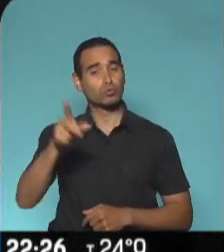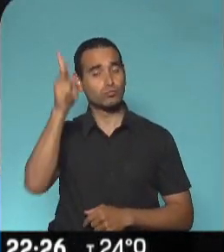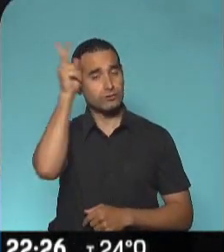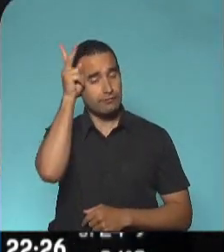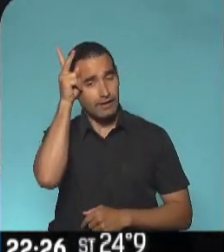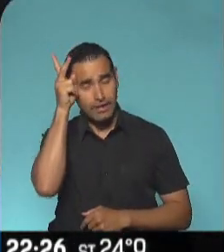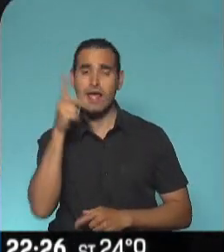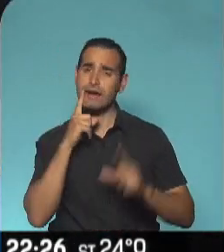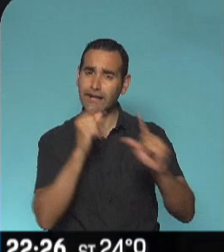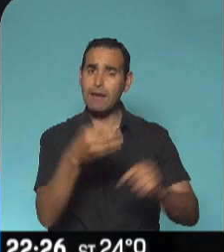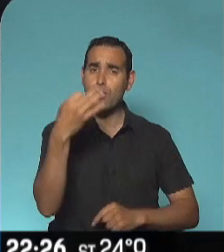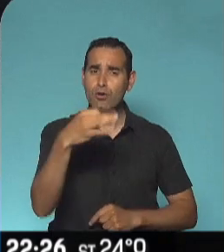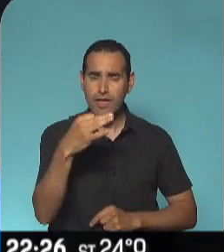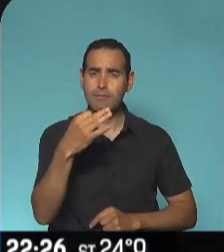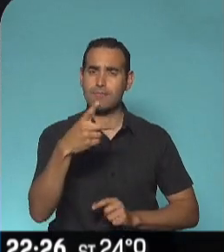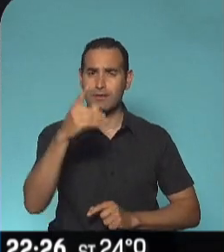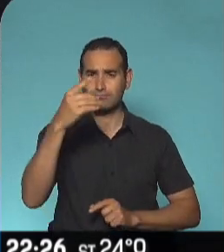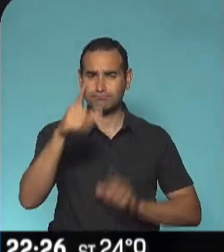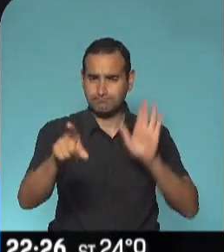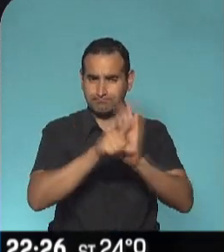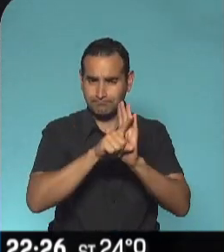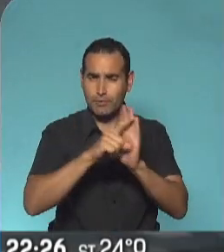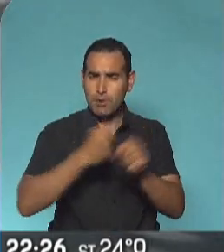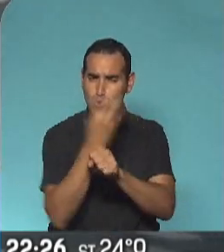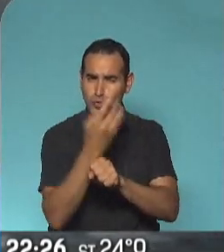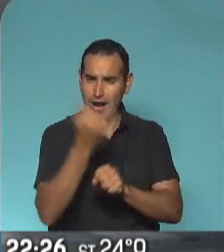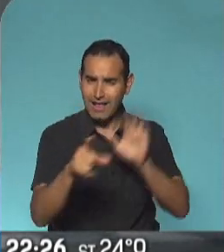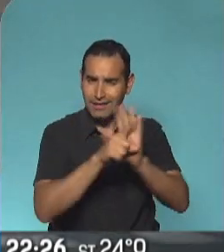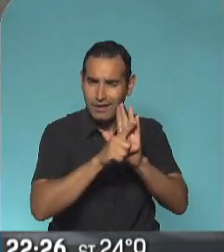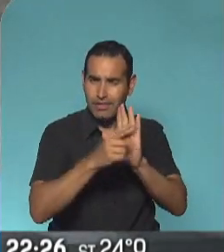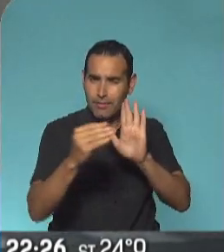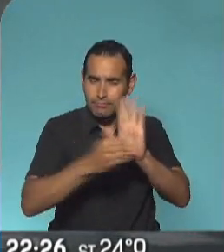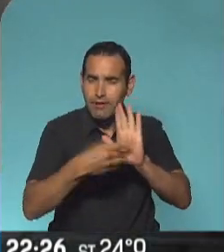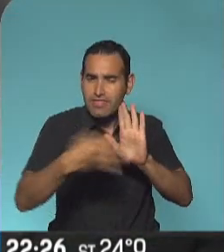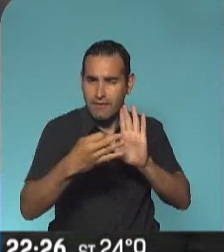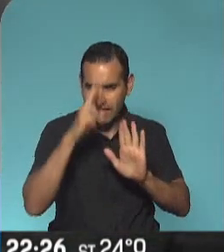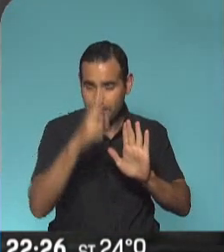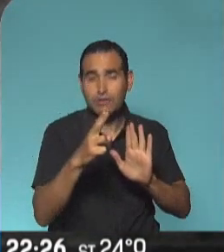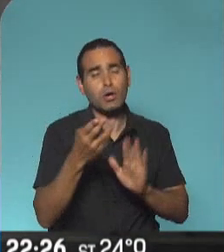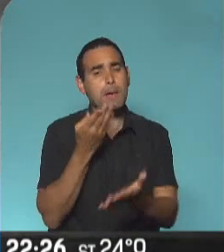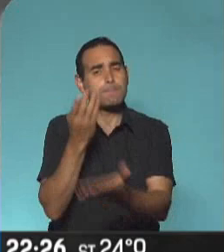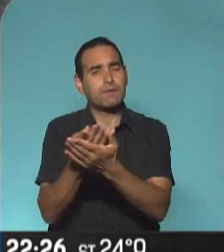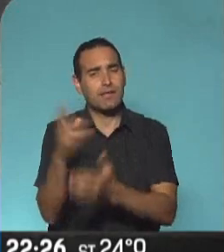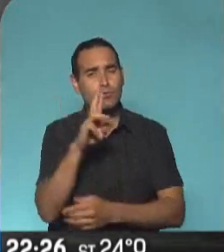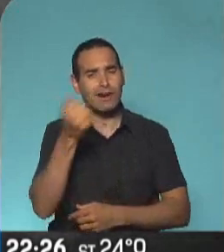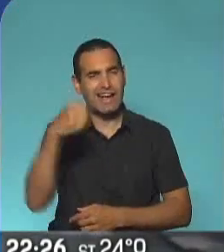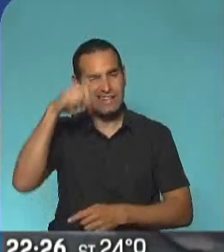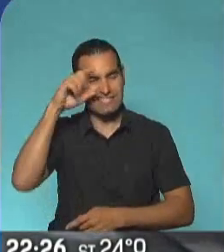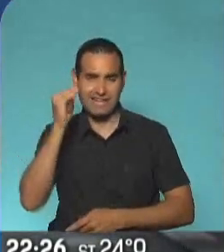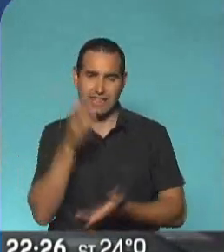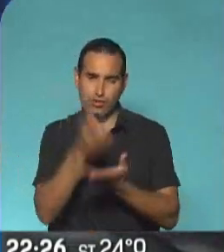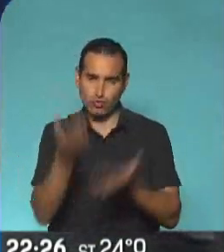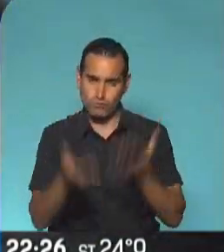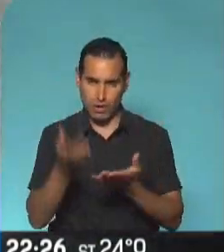Vázquez reclamó que se active la cláusula democrática del Mercosur en Bolivia y se exija al gobierno de Áñez el pleno respeto por los derechos